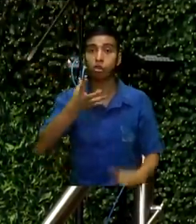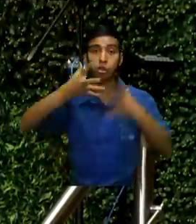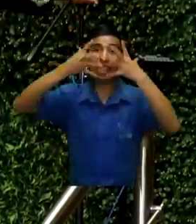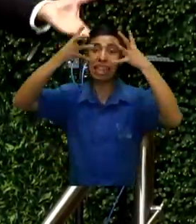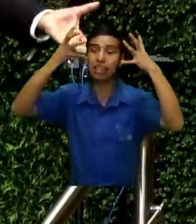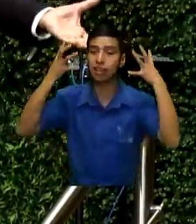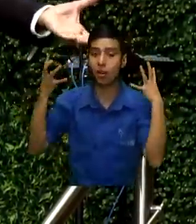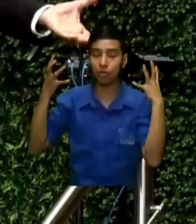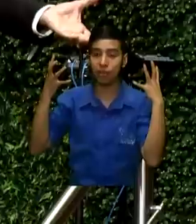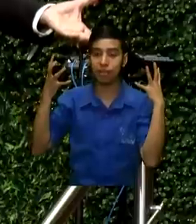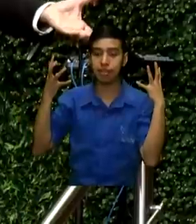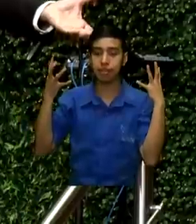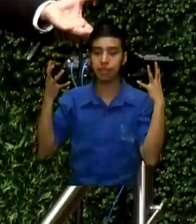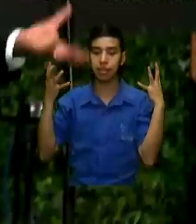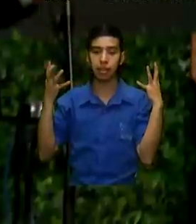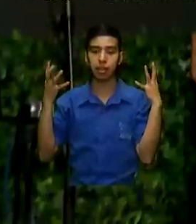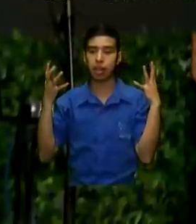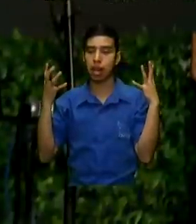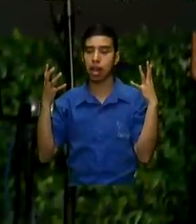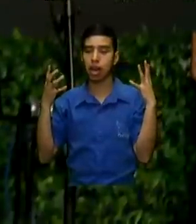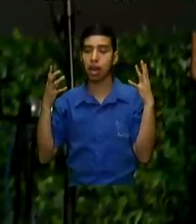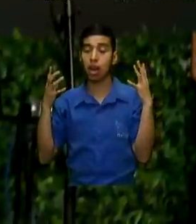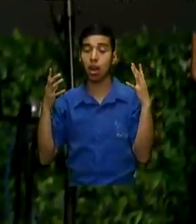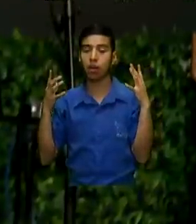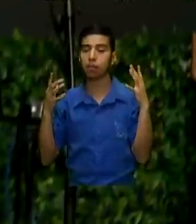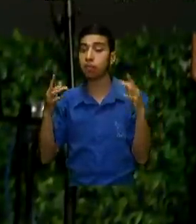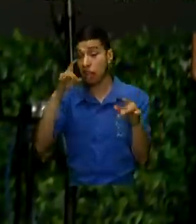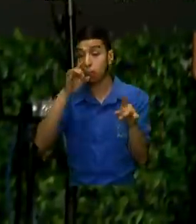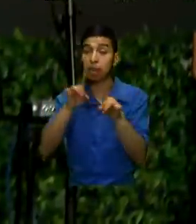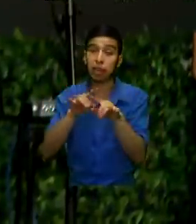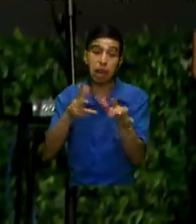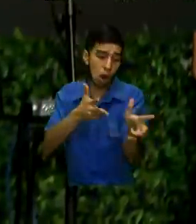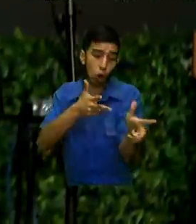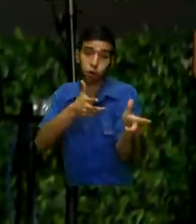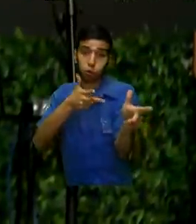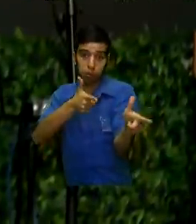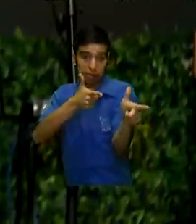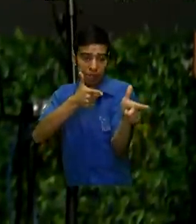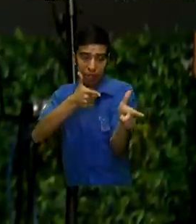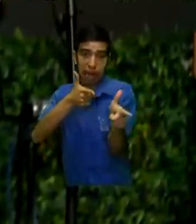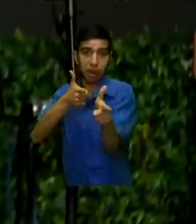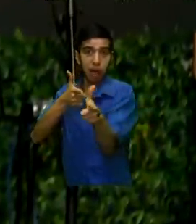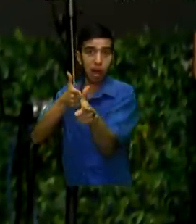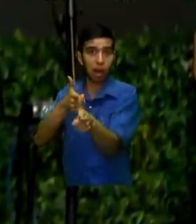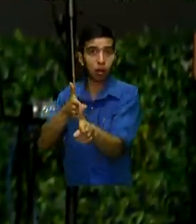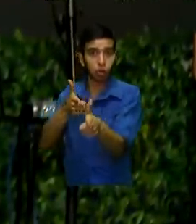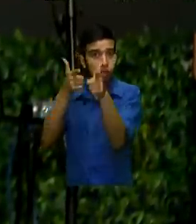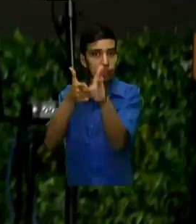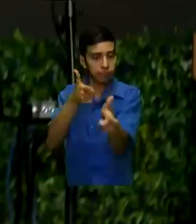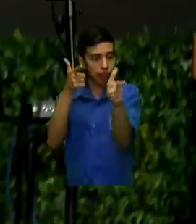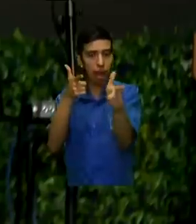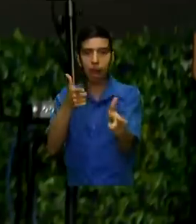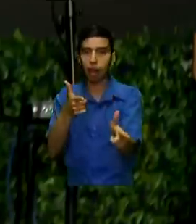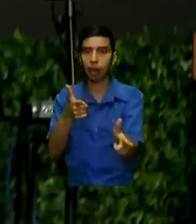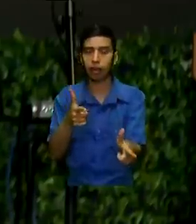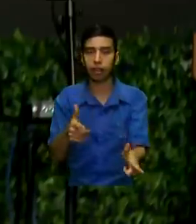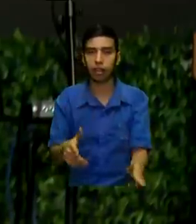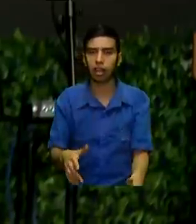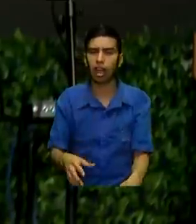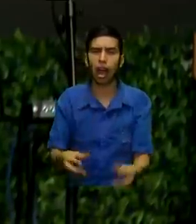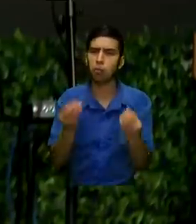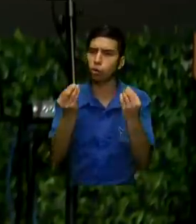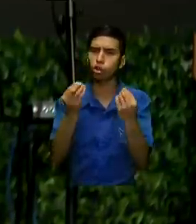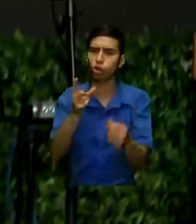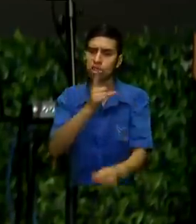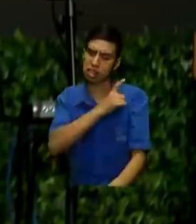Los masacraban. Los untaban con combustible. Nerón, que los acusó a los cristianos,